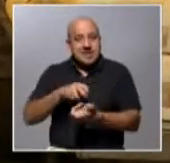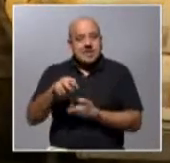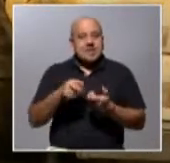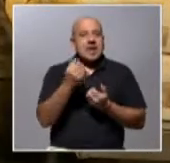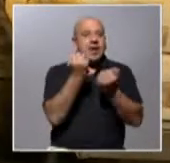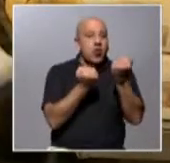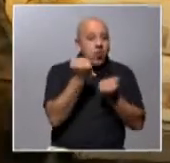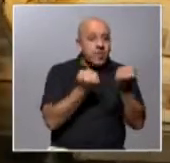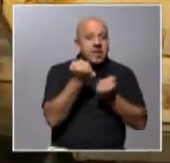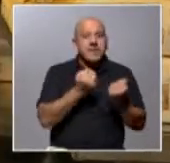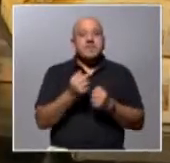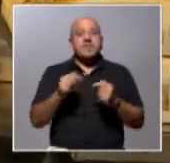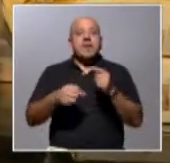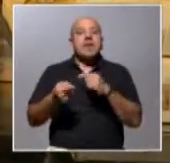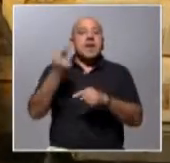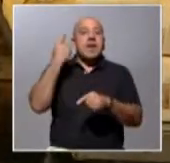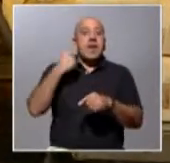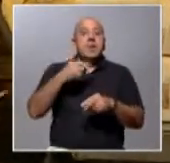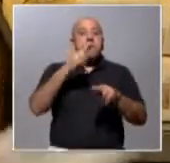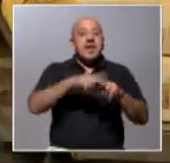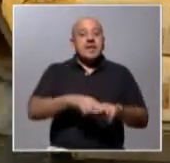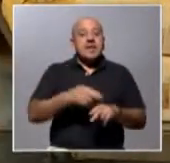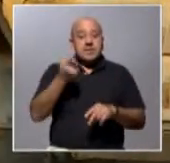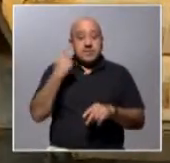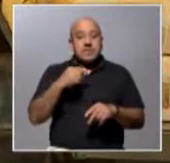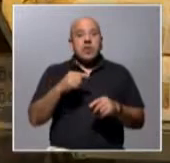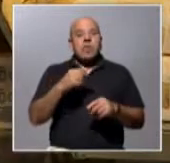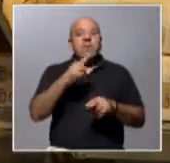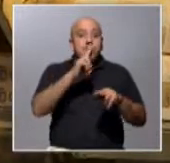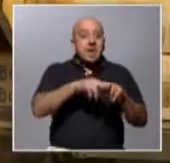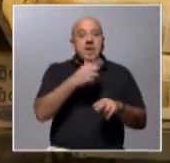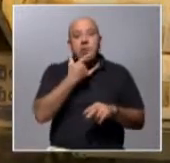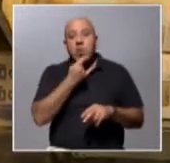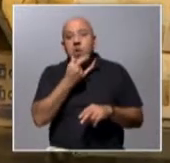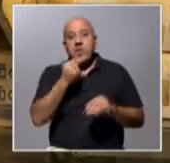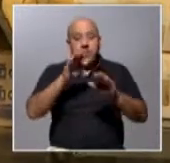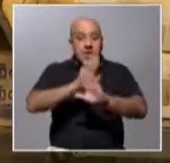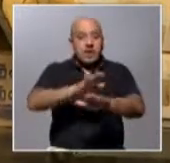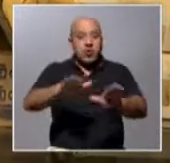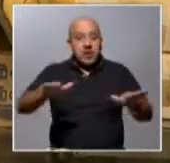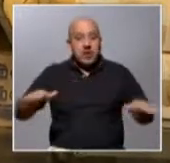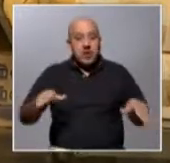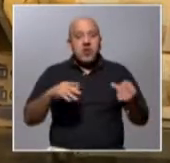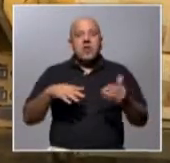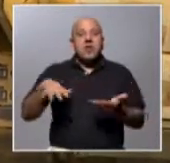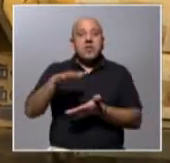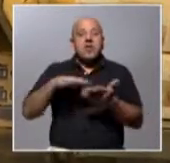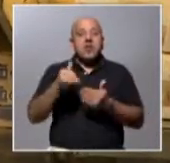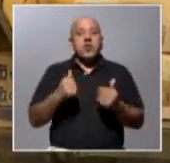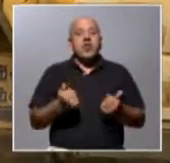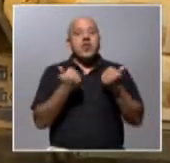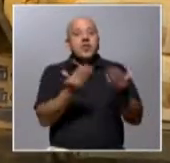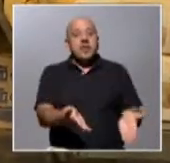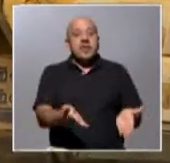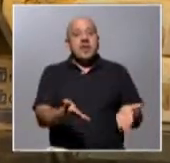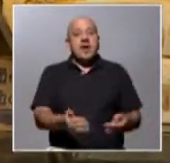Bueno, en el Tito Borjas arrancó el martes pasado y sigue hoy, martes y jueves, para los gurises del barrio, merienda solidaria. En un